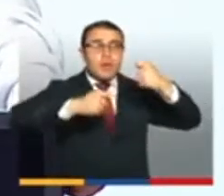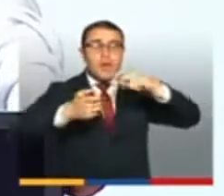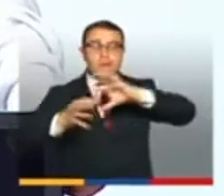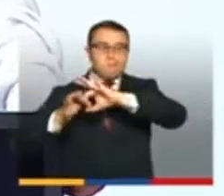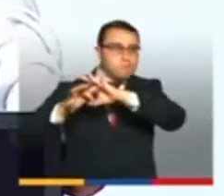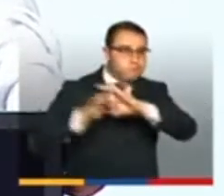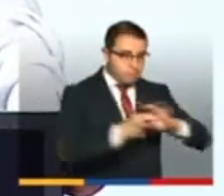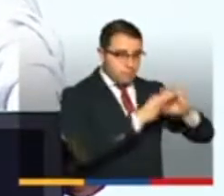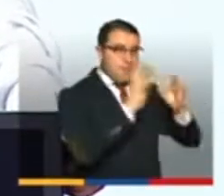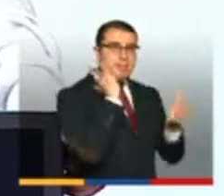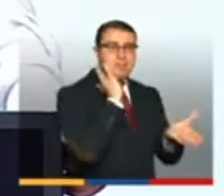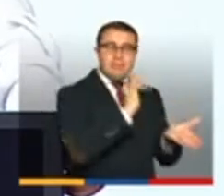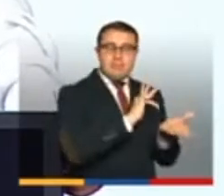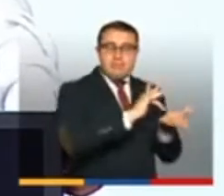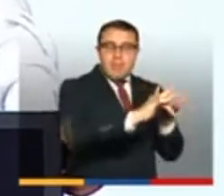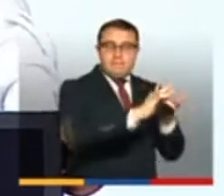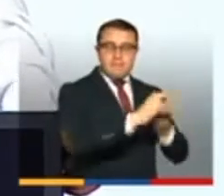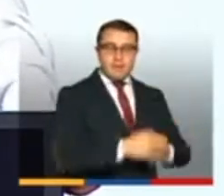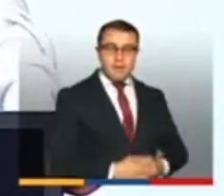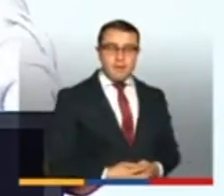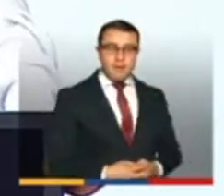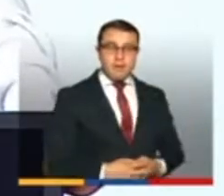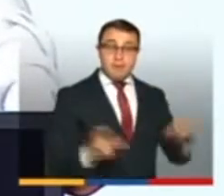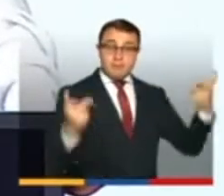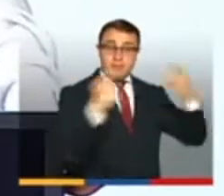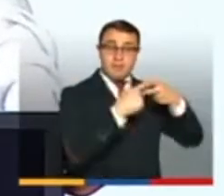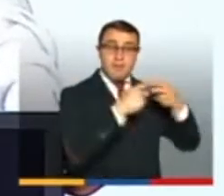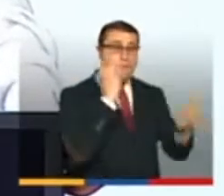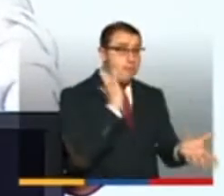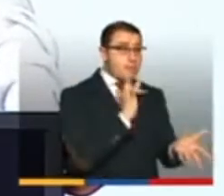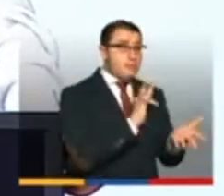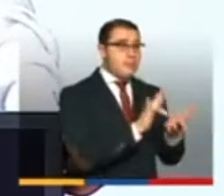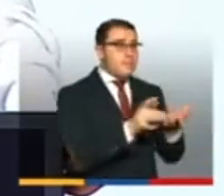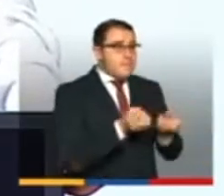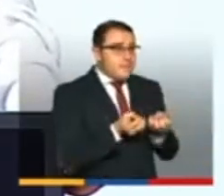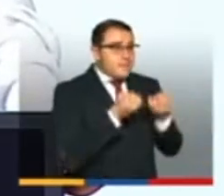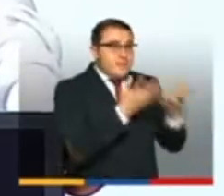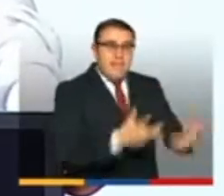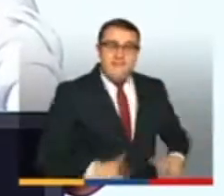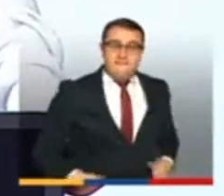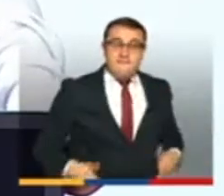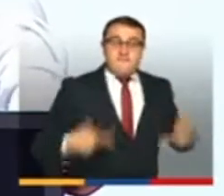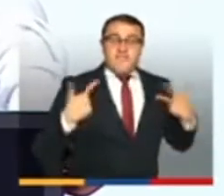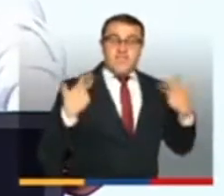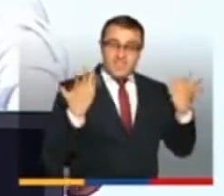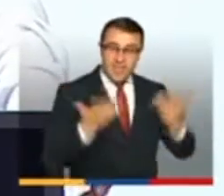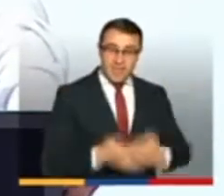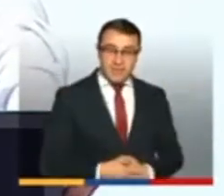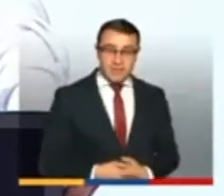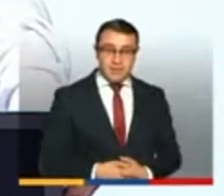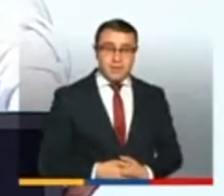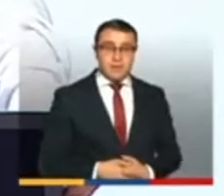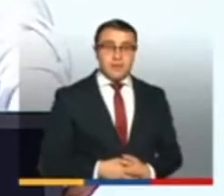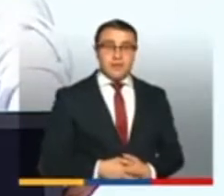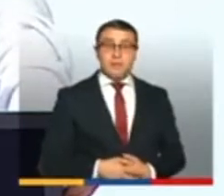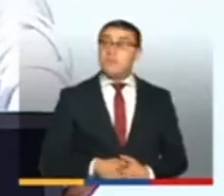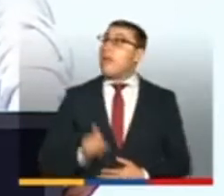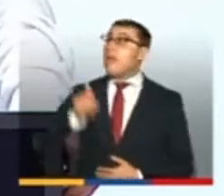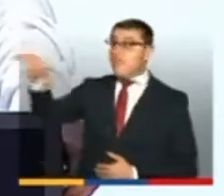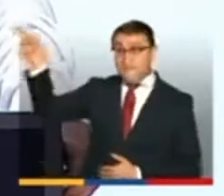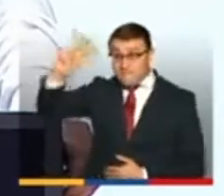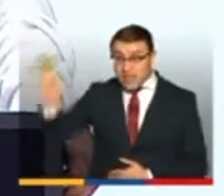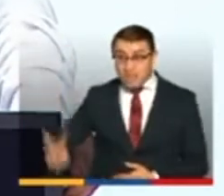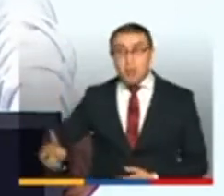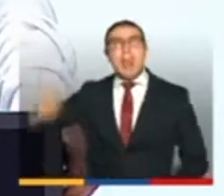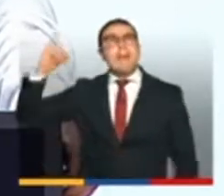que generen vida no que genere el muerto y eso allá y acá es una orden y allá